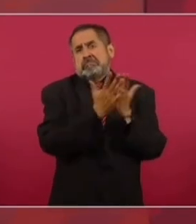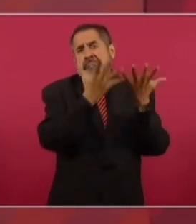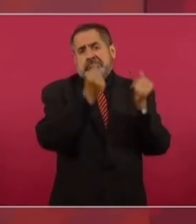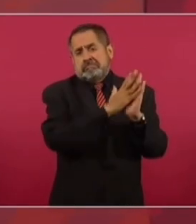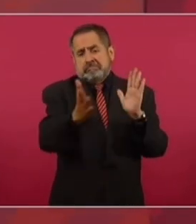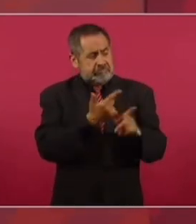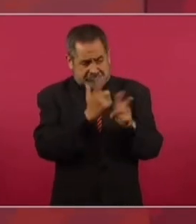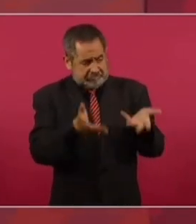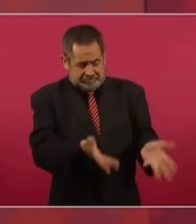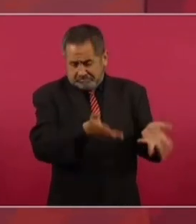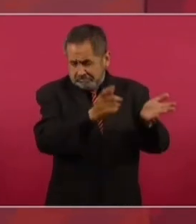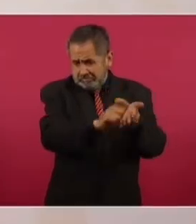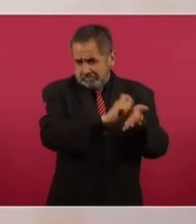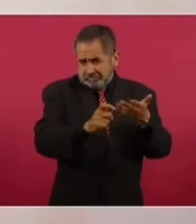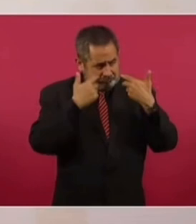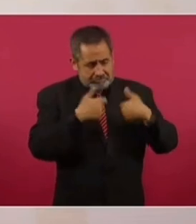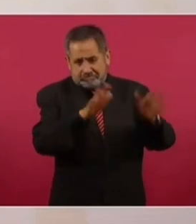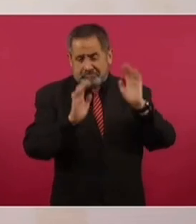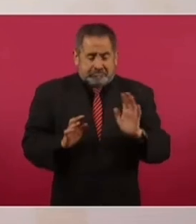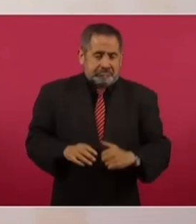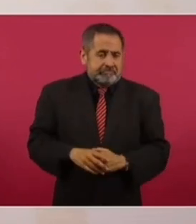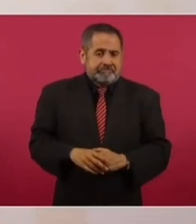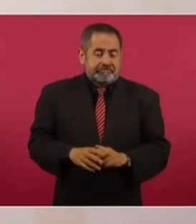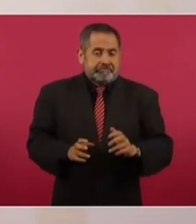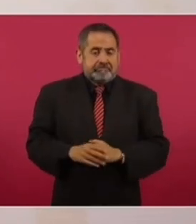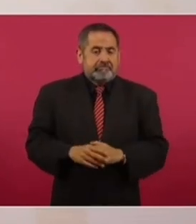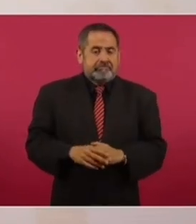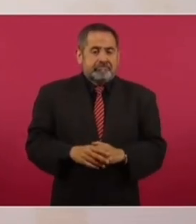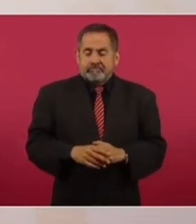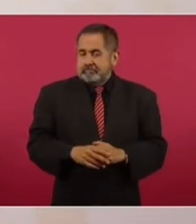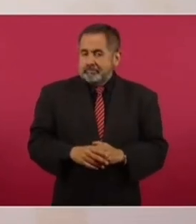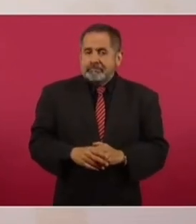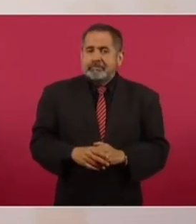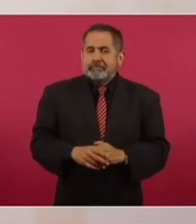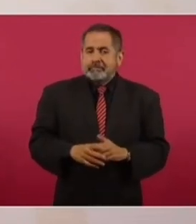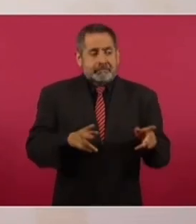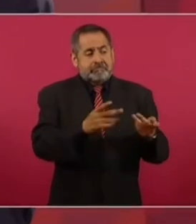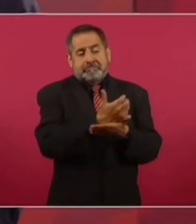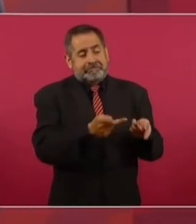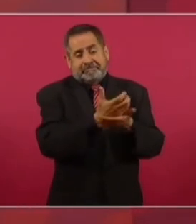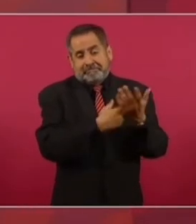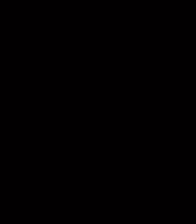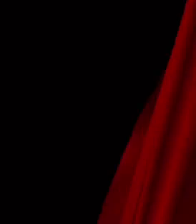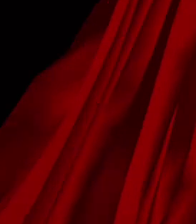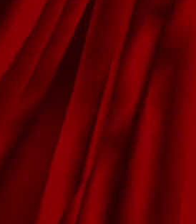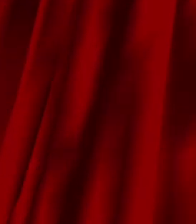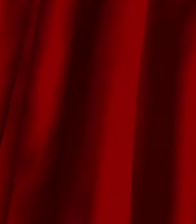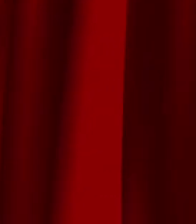con absoluta libertad. Y van a vender muchísimo.